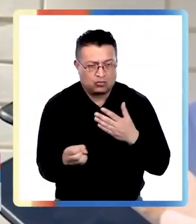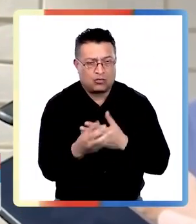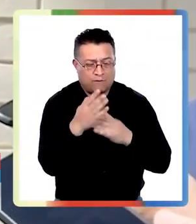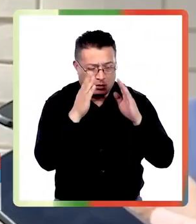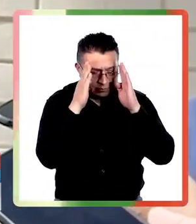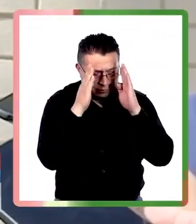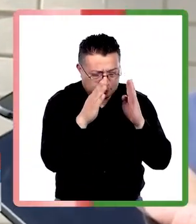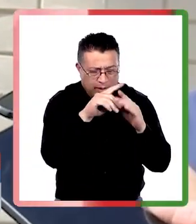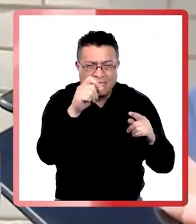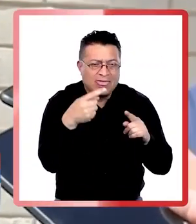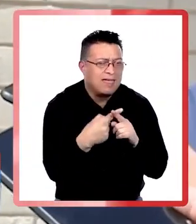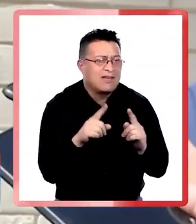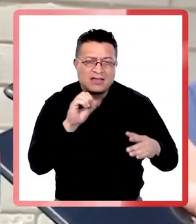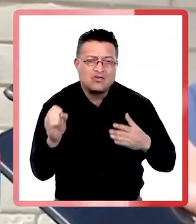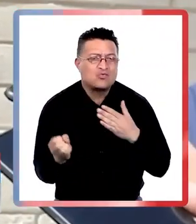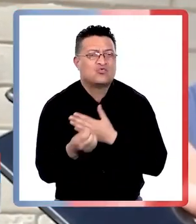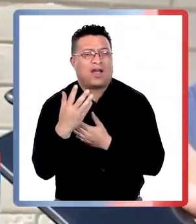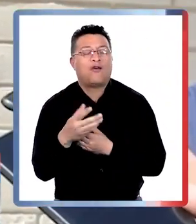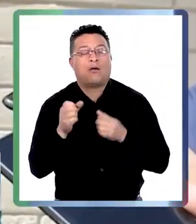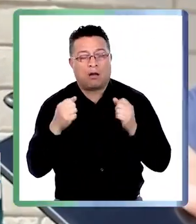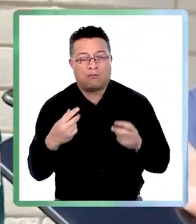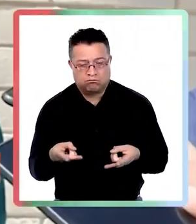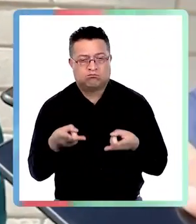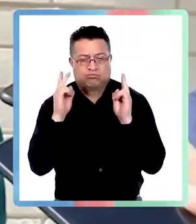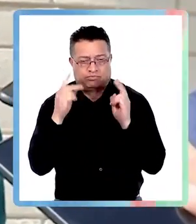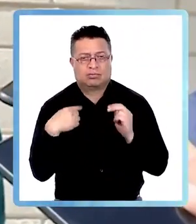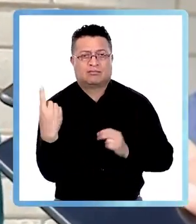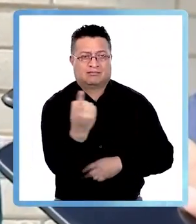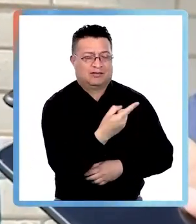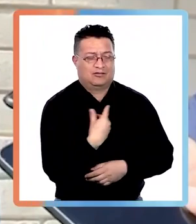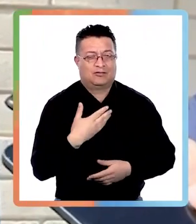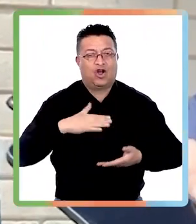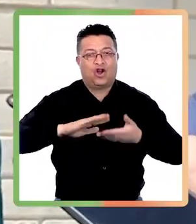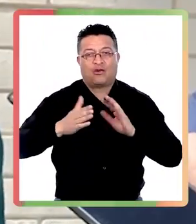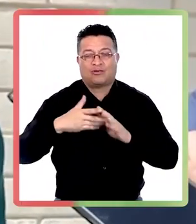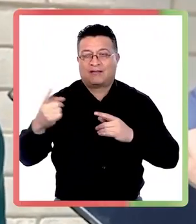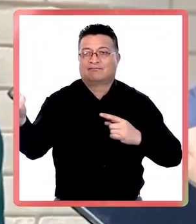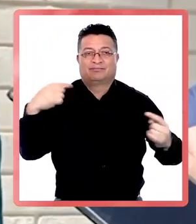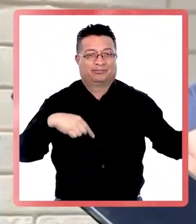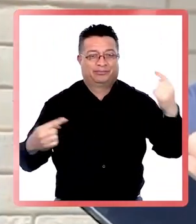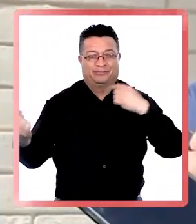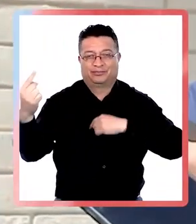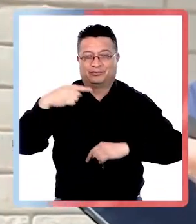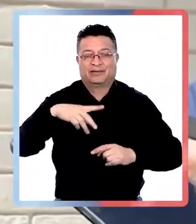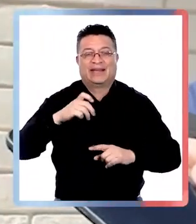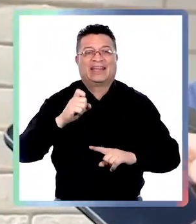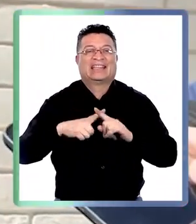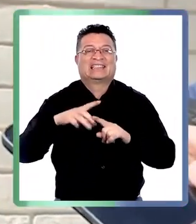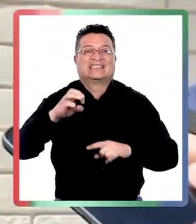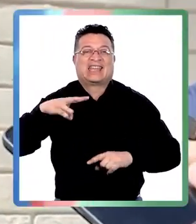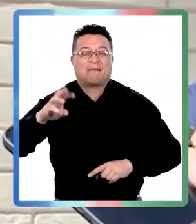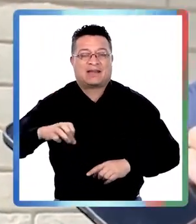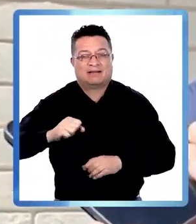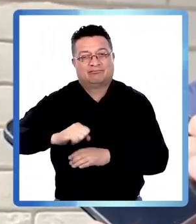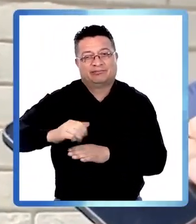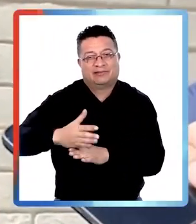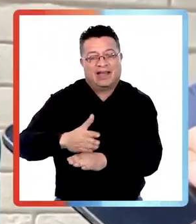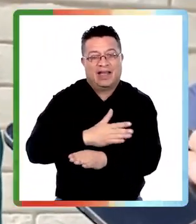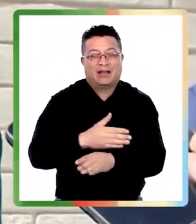distinto, que nos permite traer a nuestra comunidad acá a realizarse exámenes preventivos. Muchas veces las personas no accedemos, vamos cuando